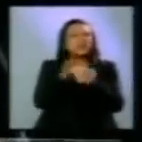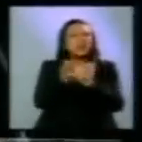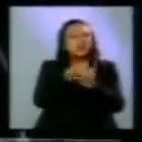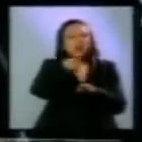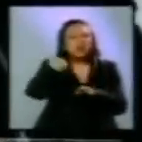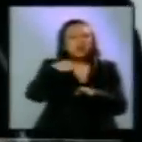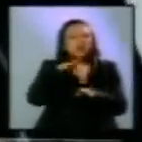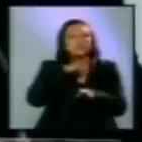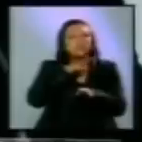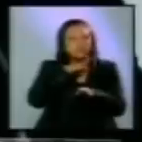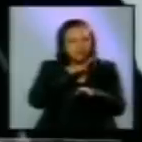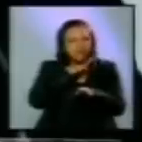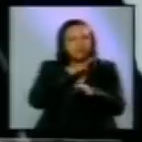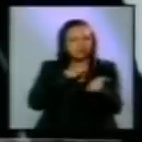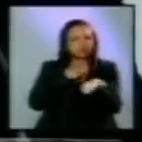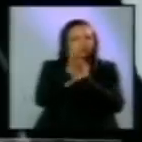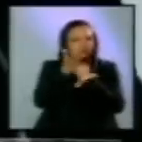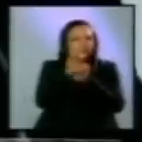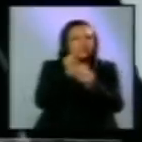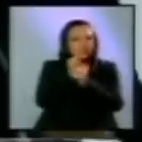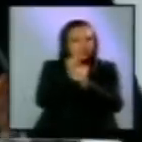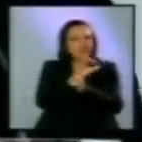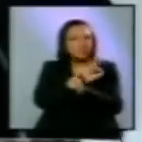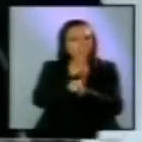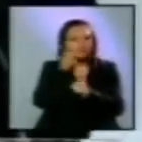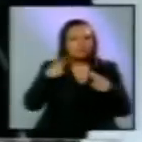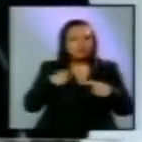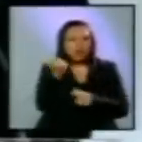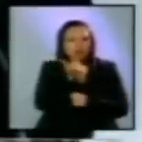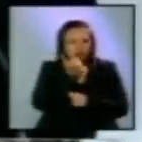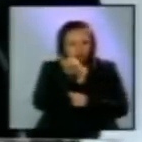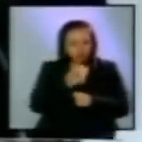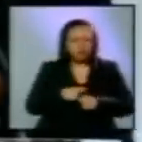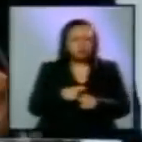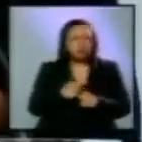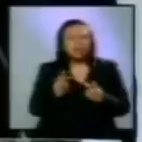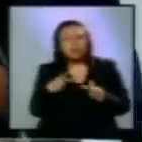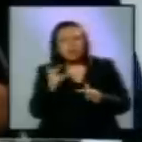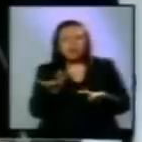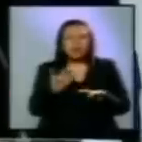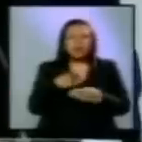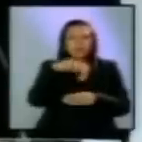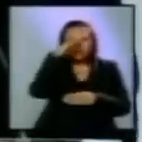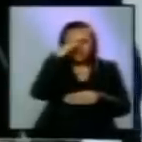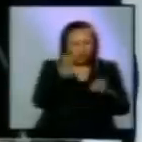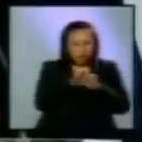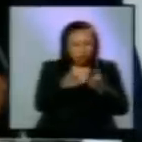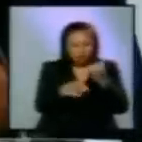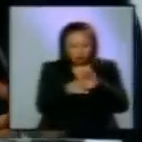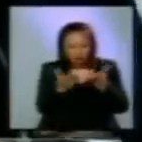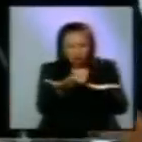tengan acceso todos los estudiantes al internet, pero no pensar en los